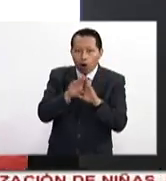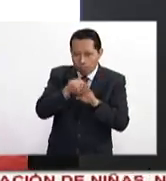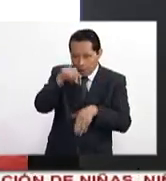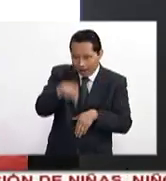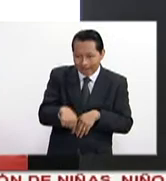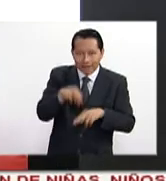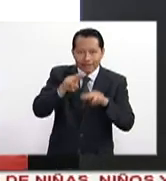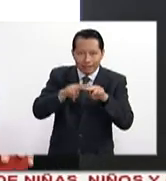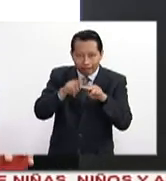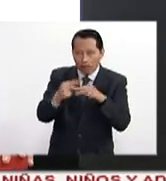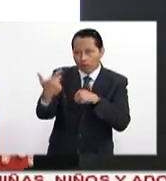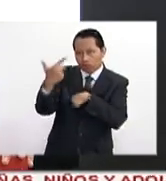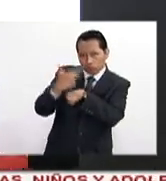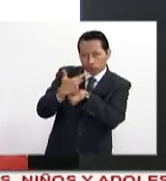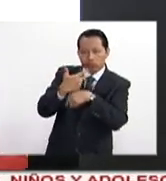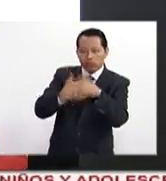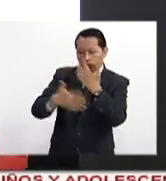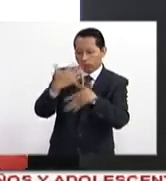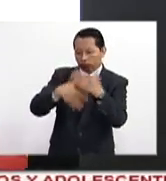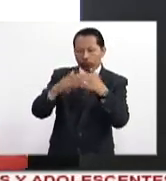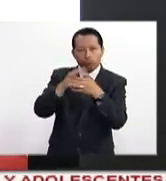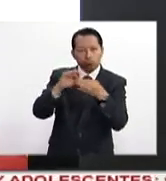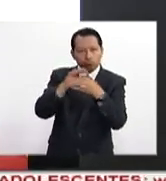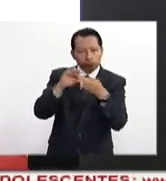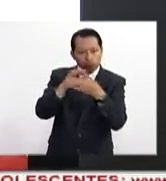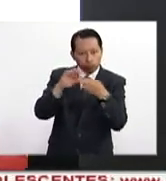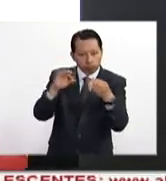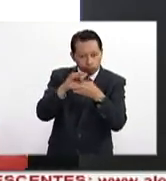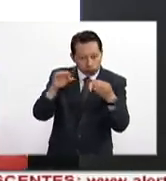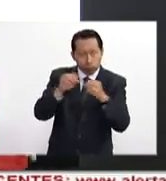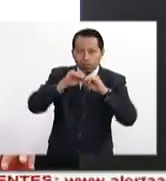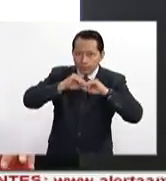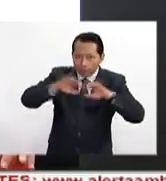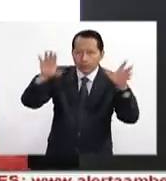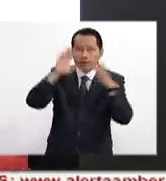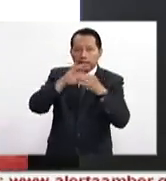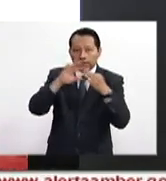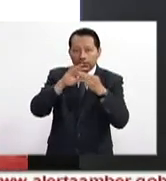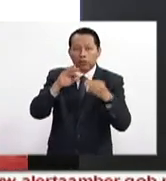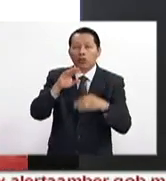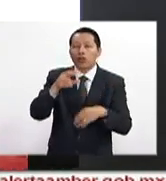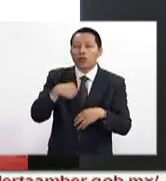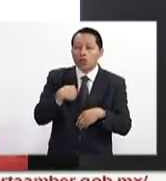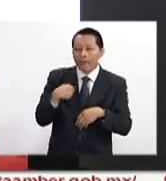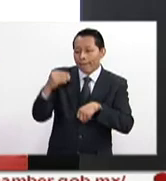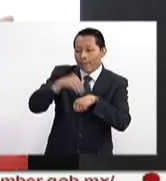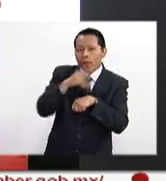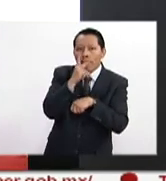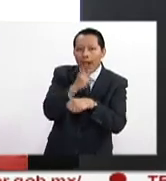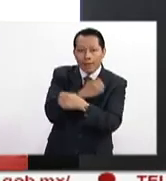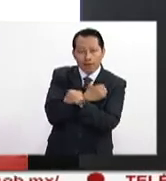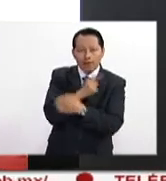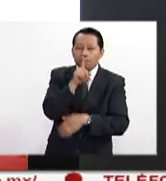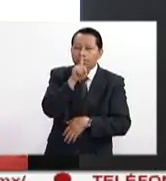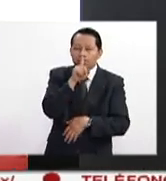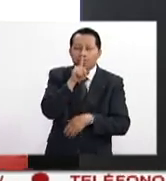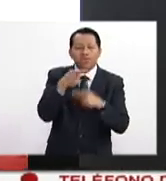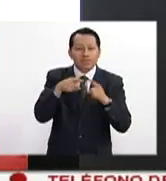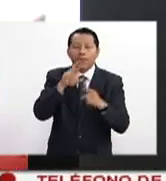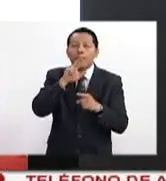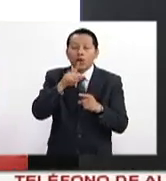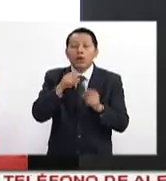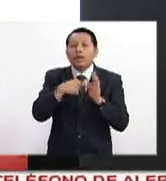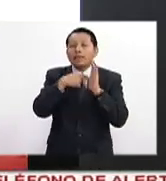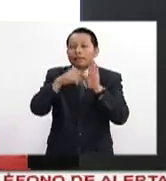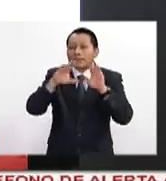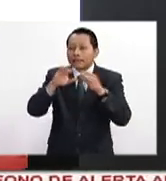precisamente no me gusta a mí decir la palabra educar, sino hay que mostrar a la gente cómo consumir un buen chocolate. ¿Cuál